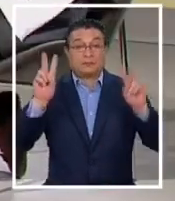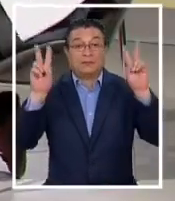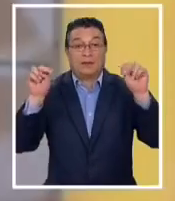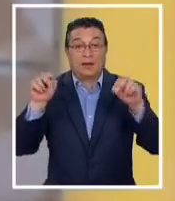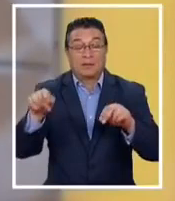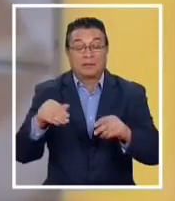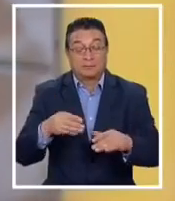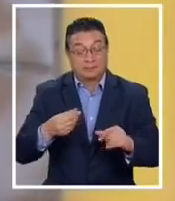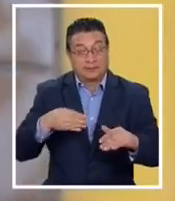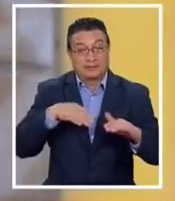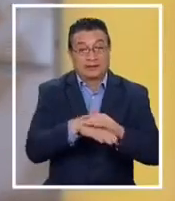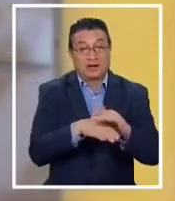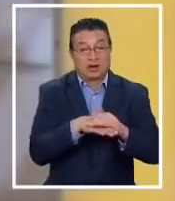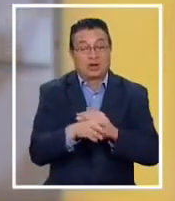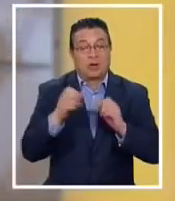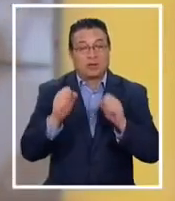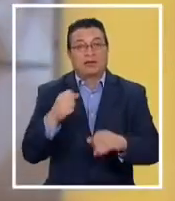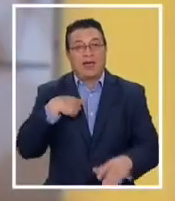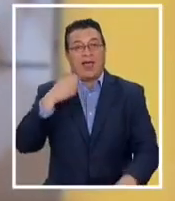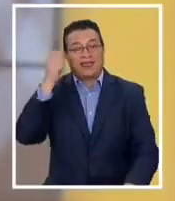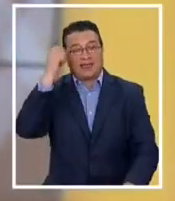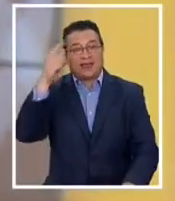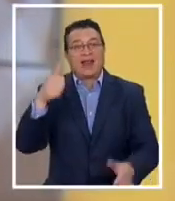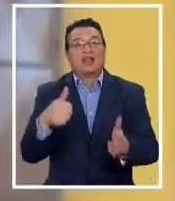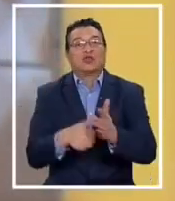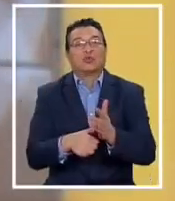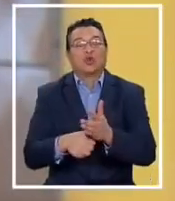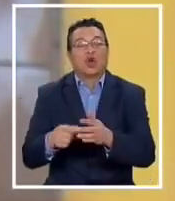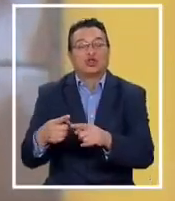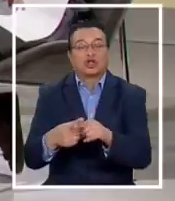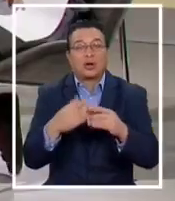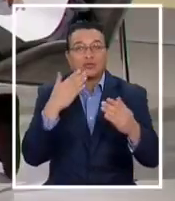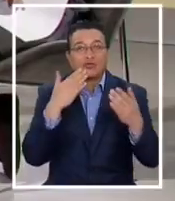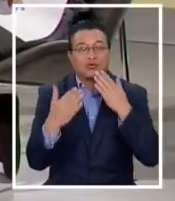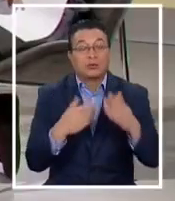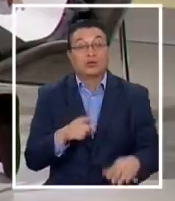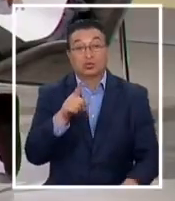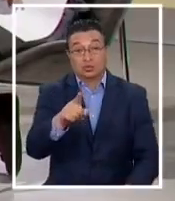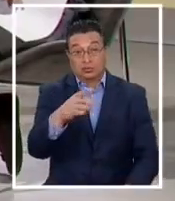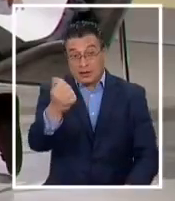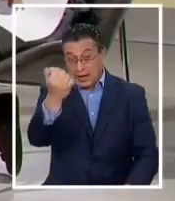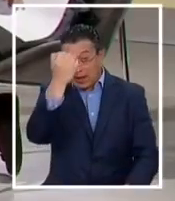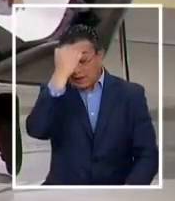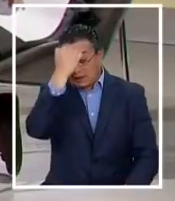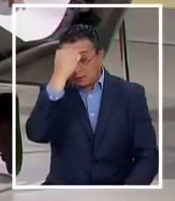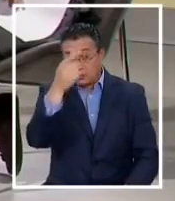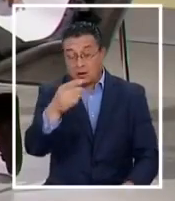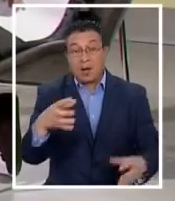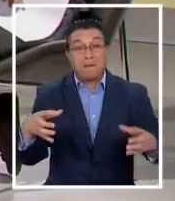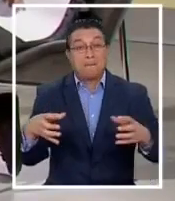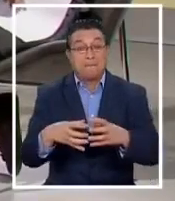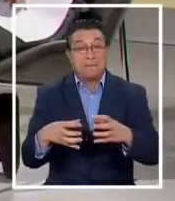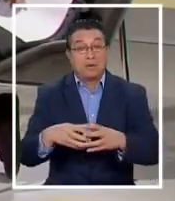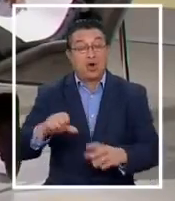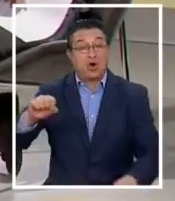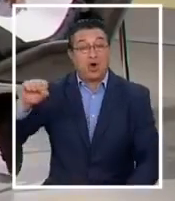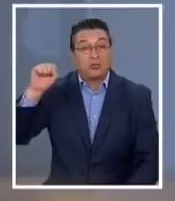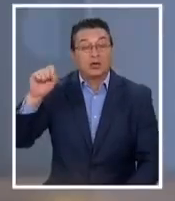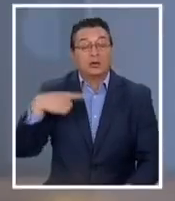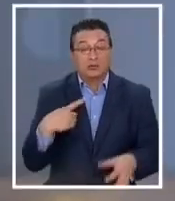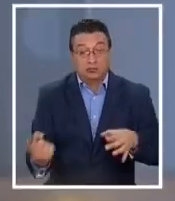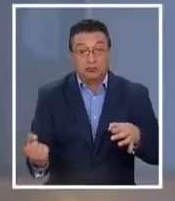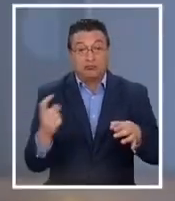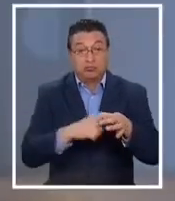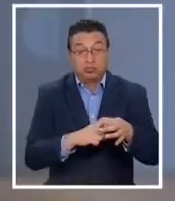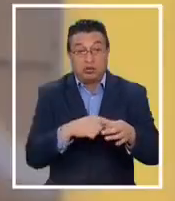del ahorro y de entender la seguridad social como un tema solidaria danielle pero se arrepiente de que el partido comunista fue parte no